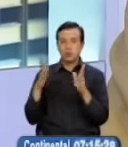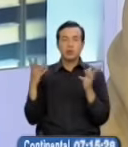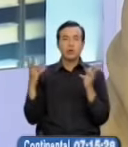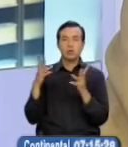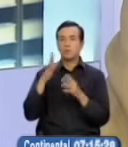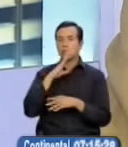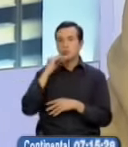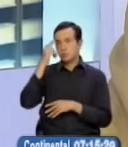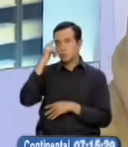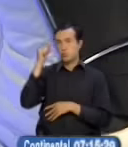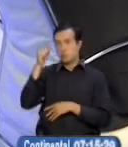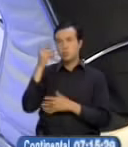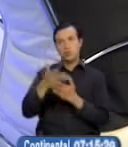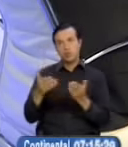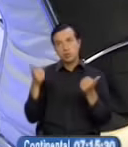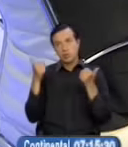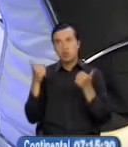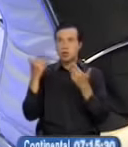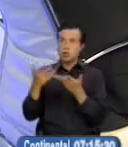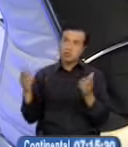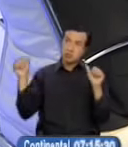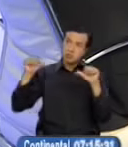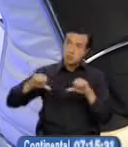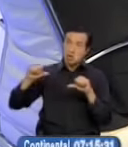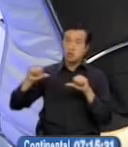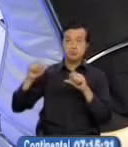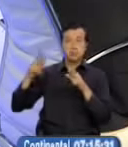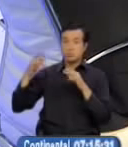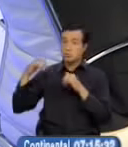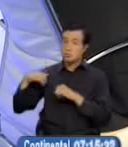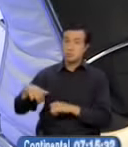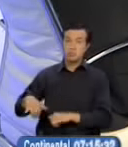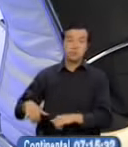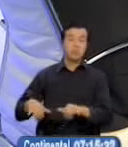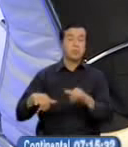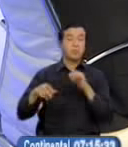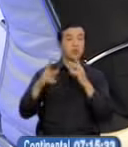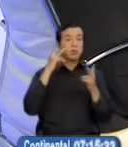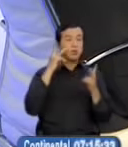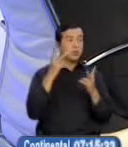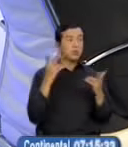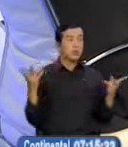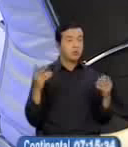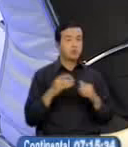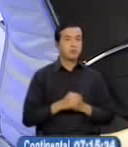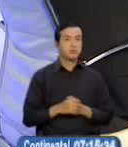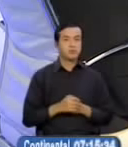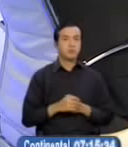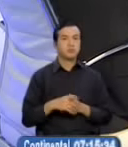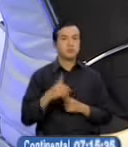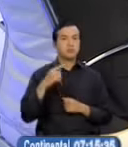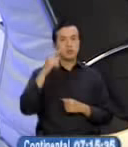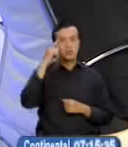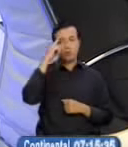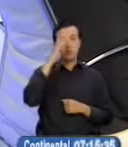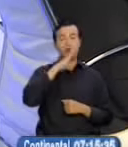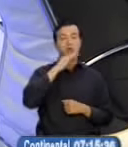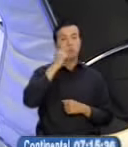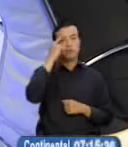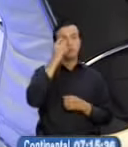Rafael Correa. De lo bueno, ¿cierto?, y de lo malo. Exactamente. Entonces, estamos ante una situación en la cual el gobierno de Correa